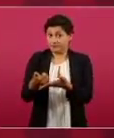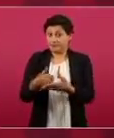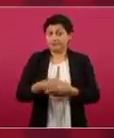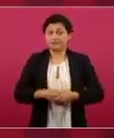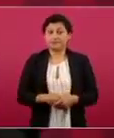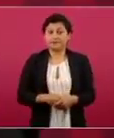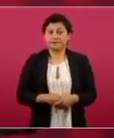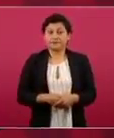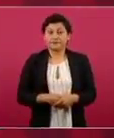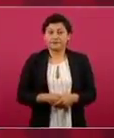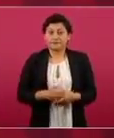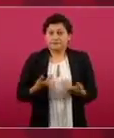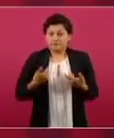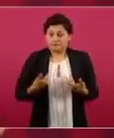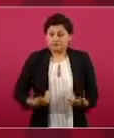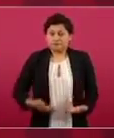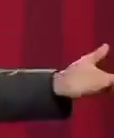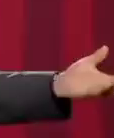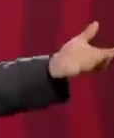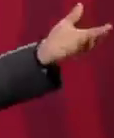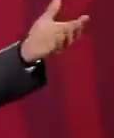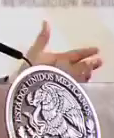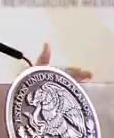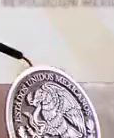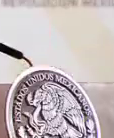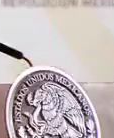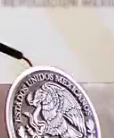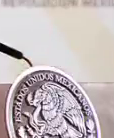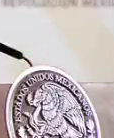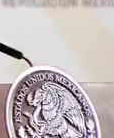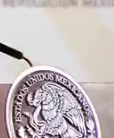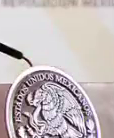por mi investidura, por lo que represento,